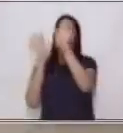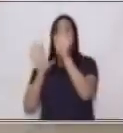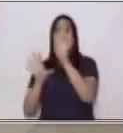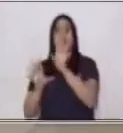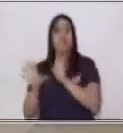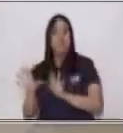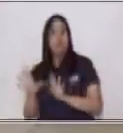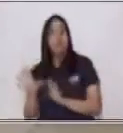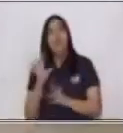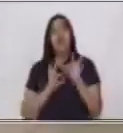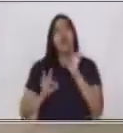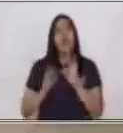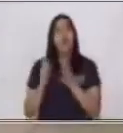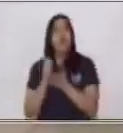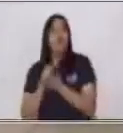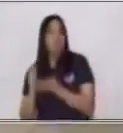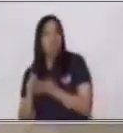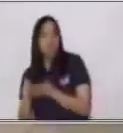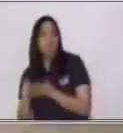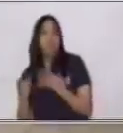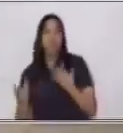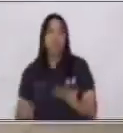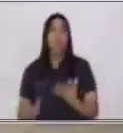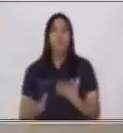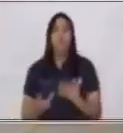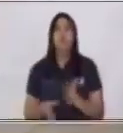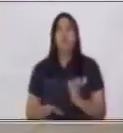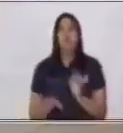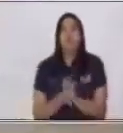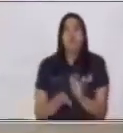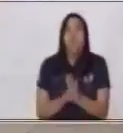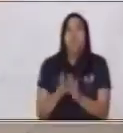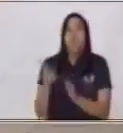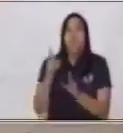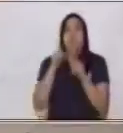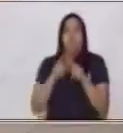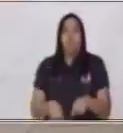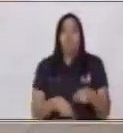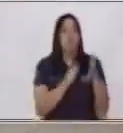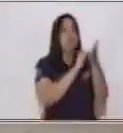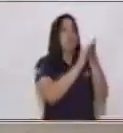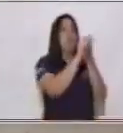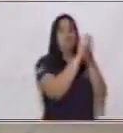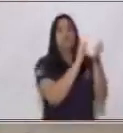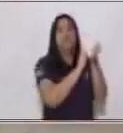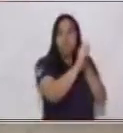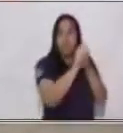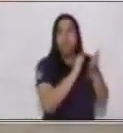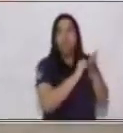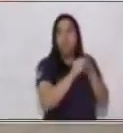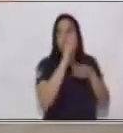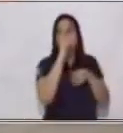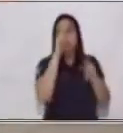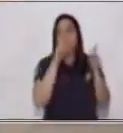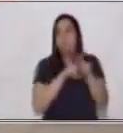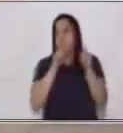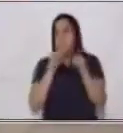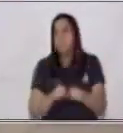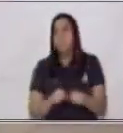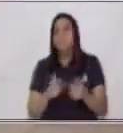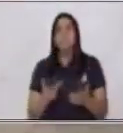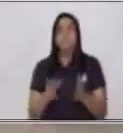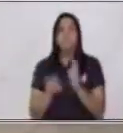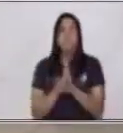tres, porque subrayar, no podríamos subrayar porque no tenemos un texto escrito. Sí tenemos un texto oral, pero no escrito.